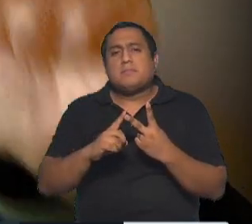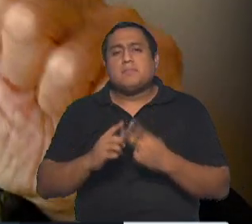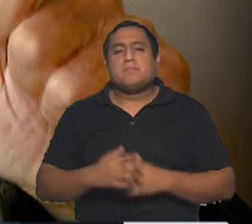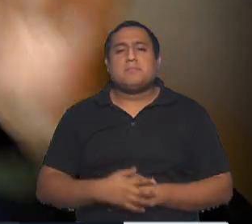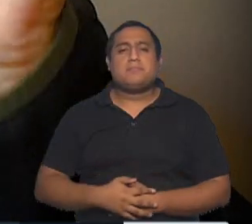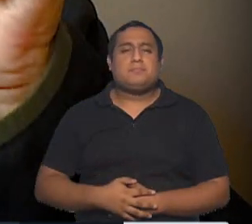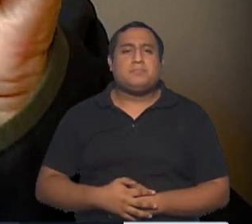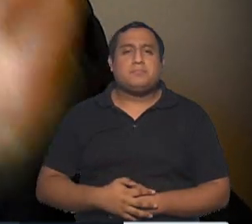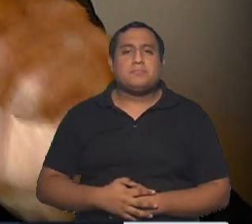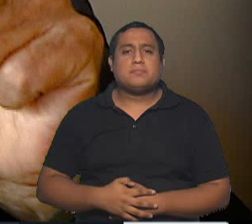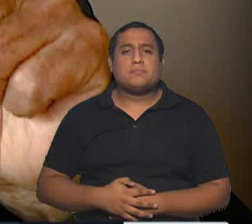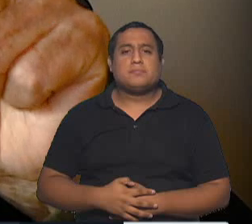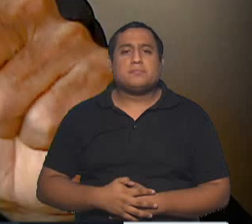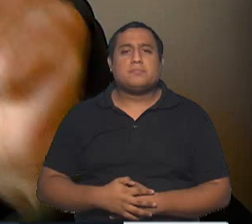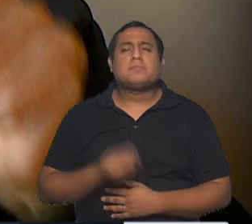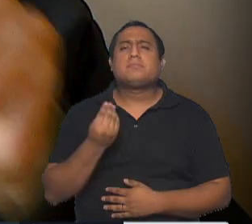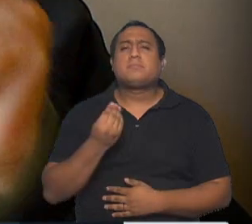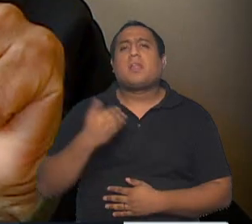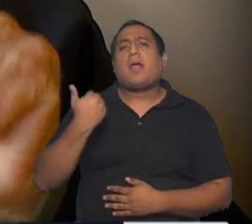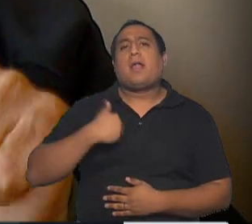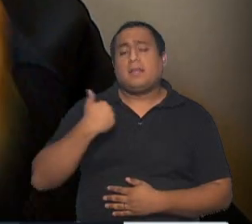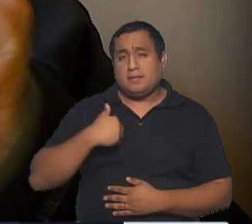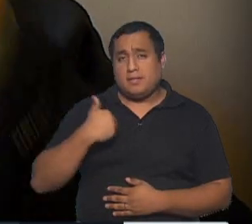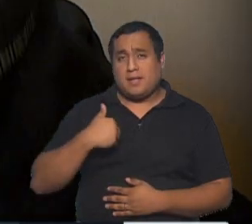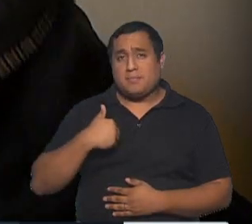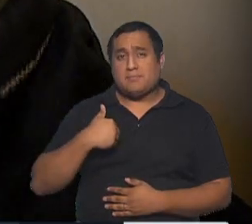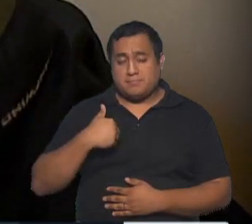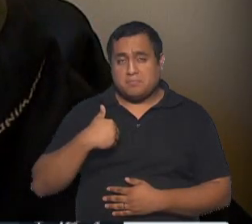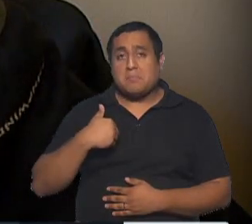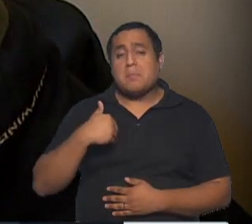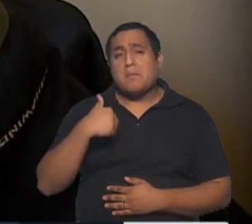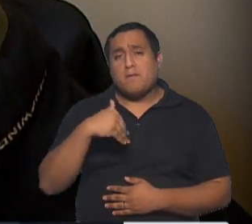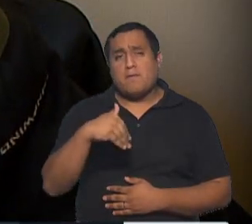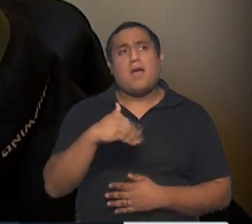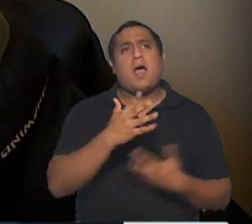era que la Argentina iba a recibir el apoyo